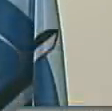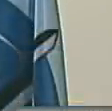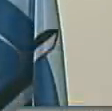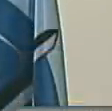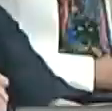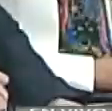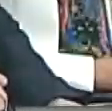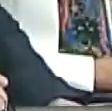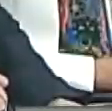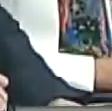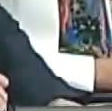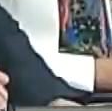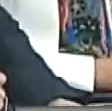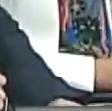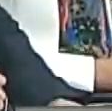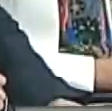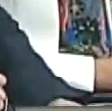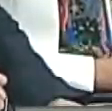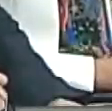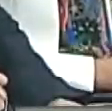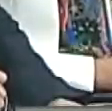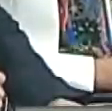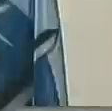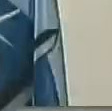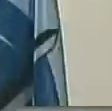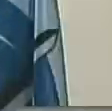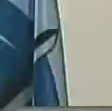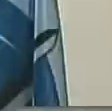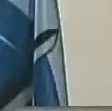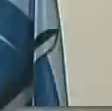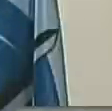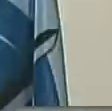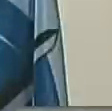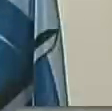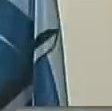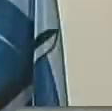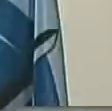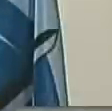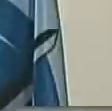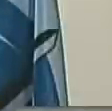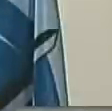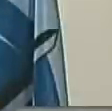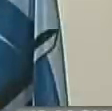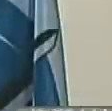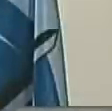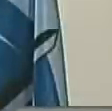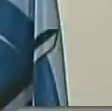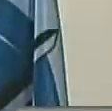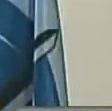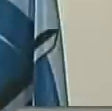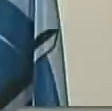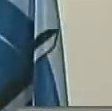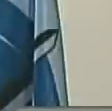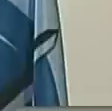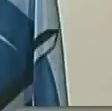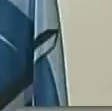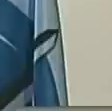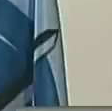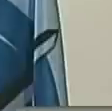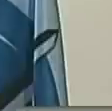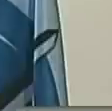a derechos humanos, para prevenirla. No hace falta, y eso lo hemos dicho